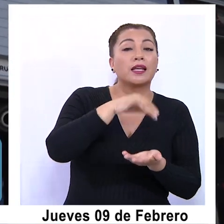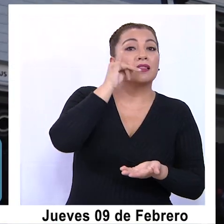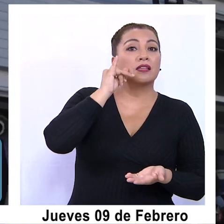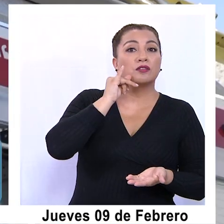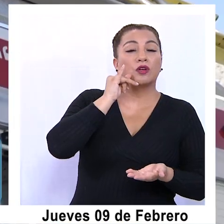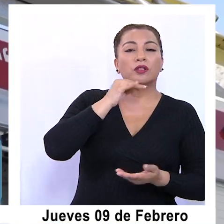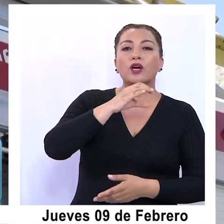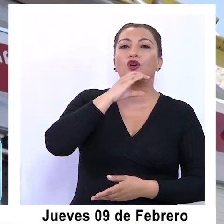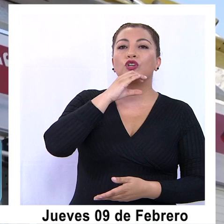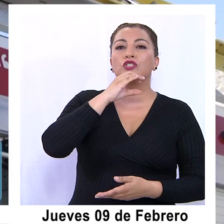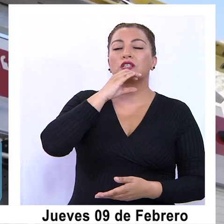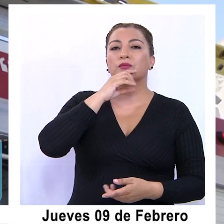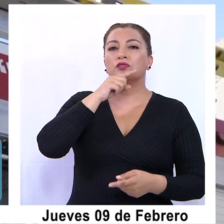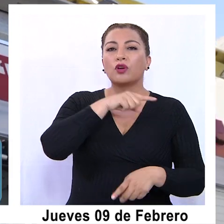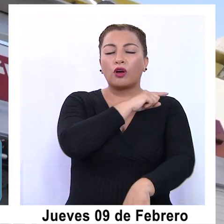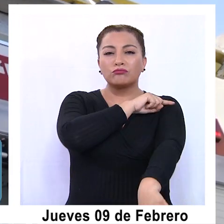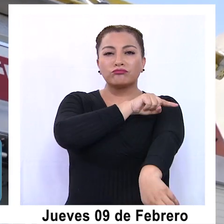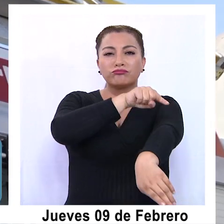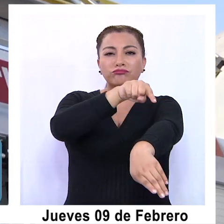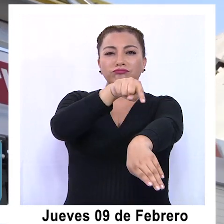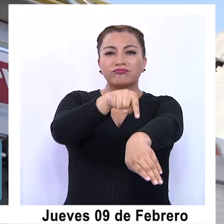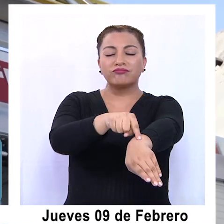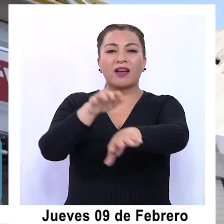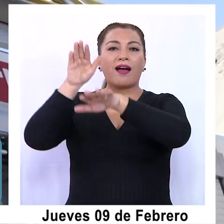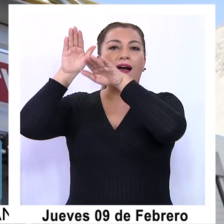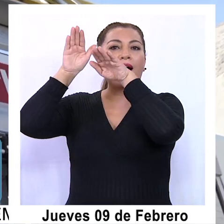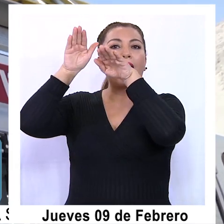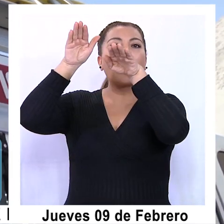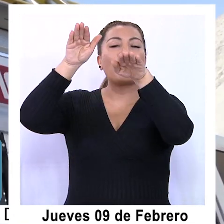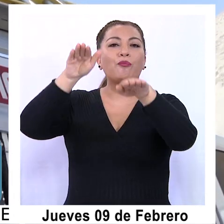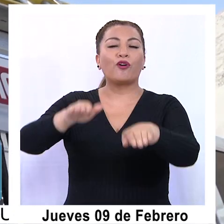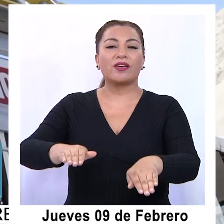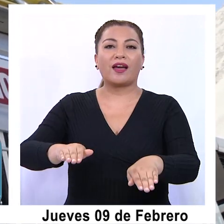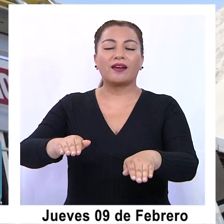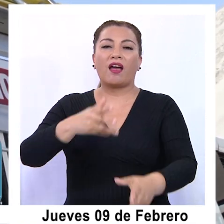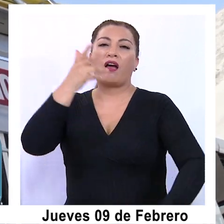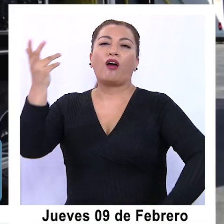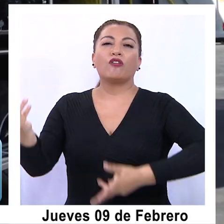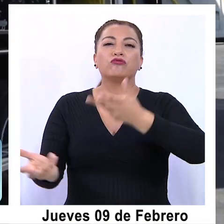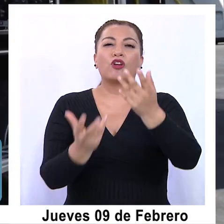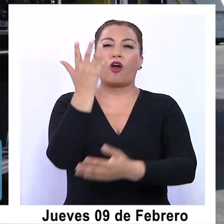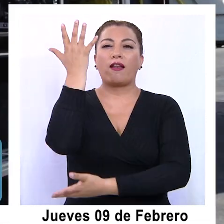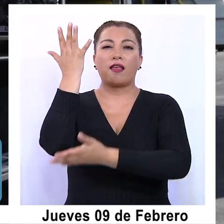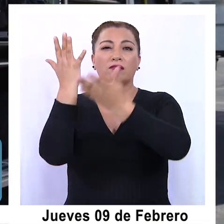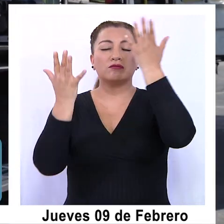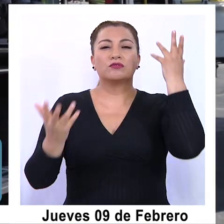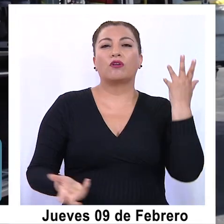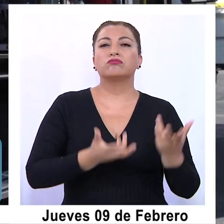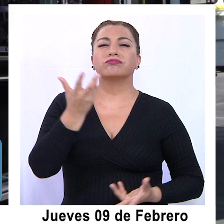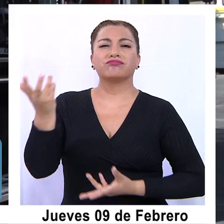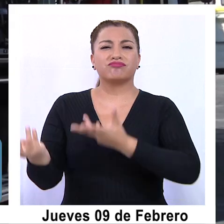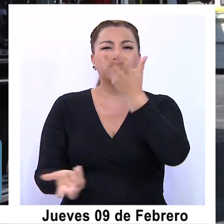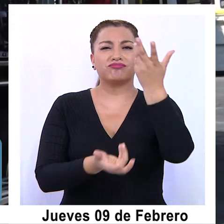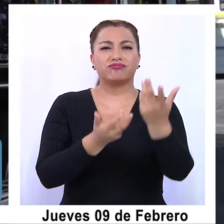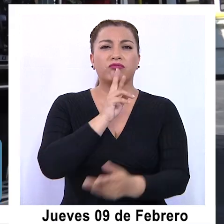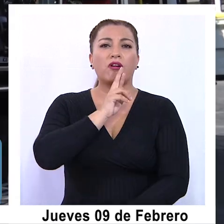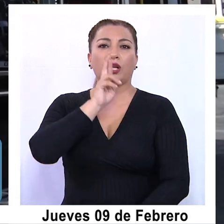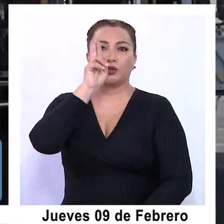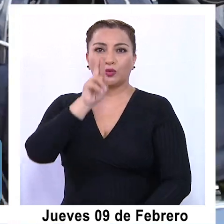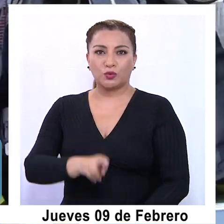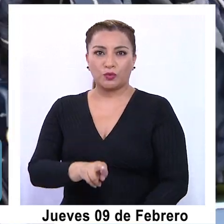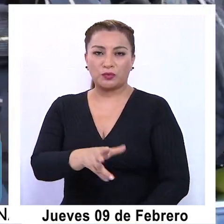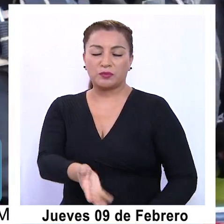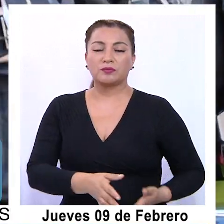hacia Concepción para apoyar en las labores de extinción de los incendios forestales que están afectando al sur del